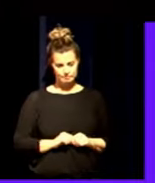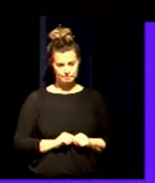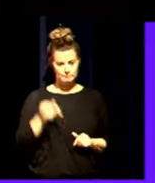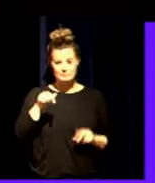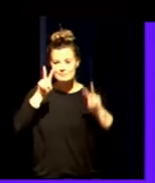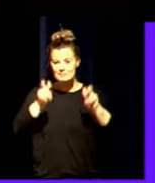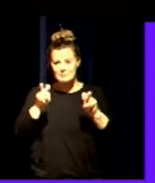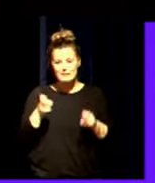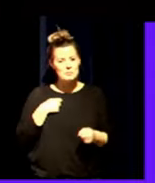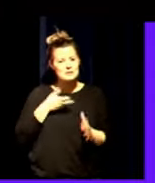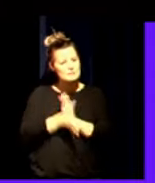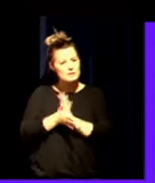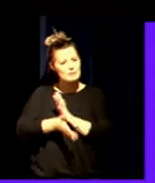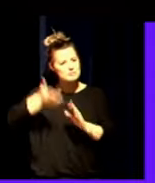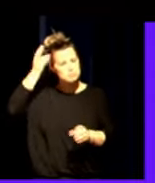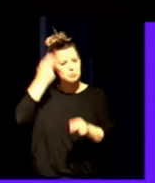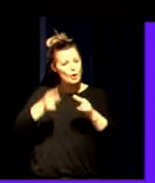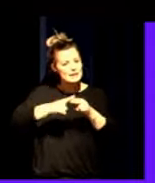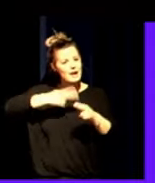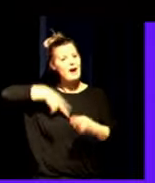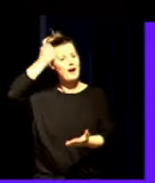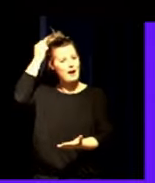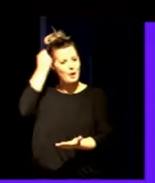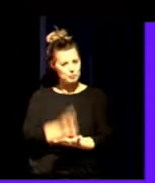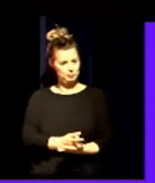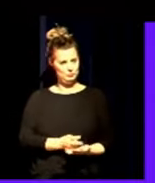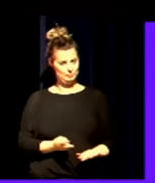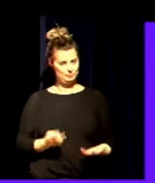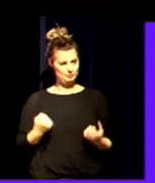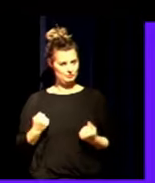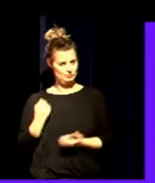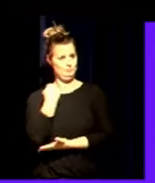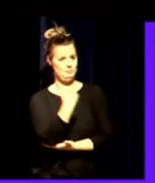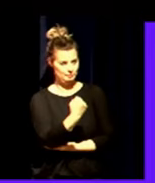Esto es una apuesta política. Es una apuesta política de la institución.